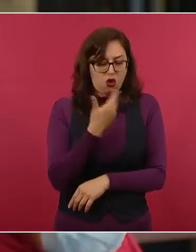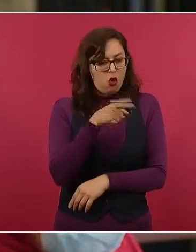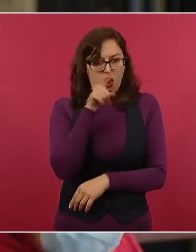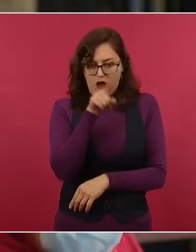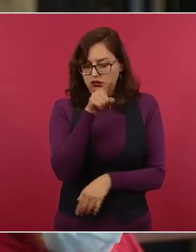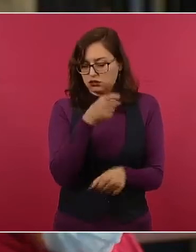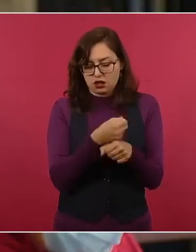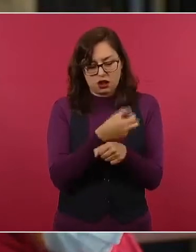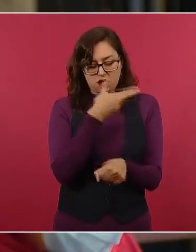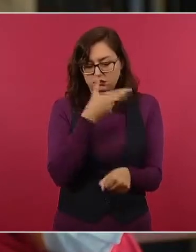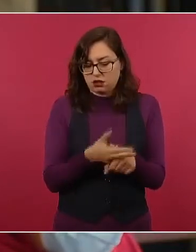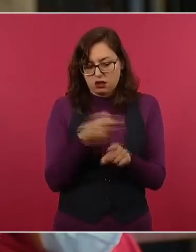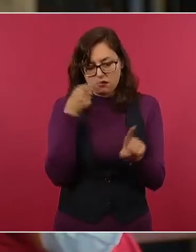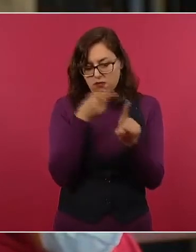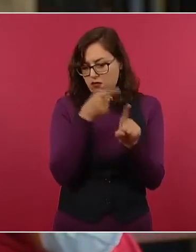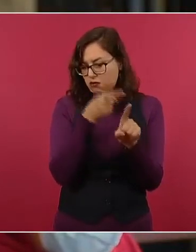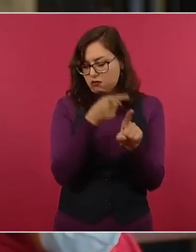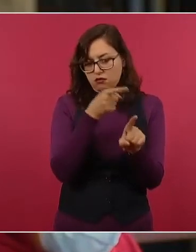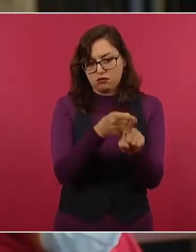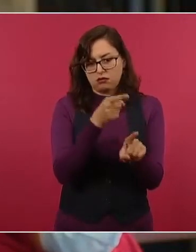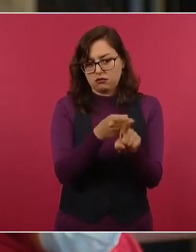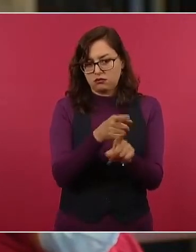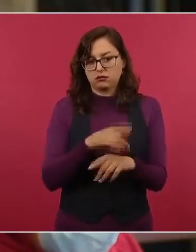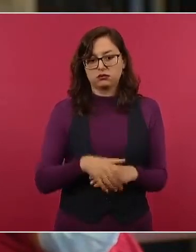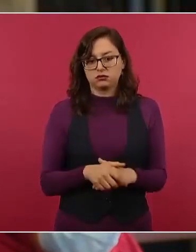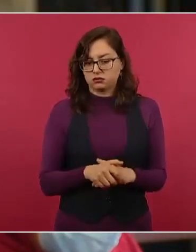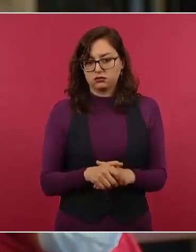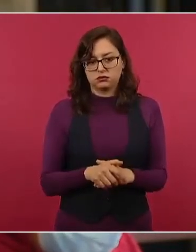de oceanografía están por